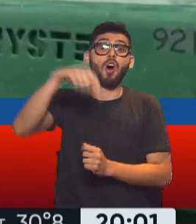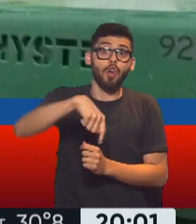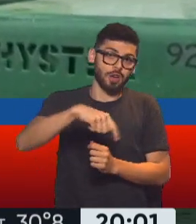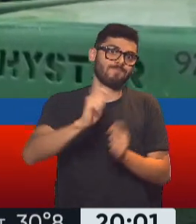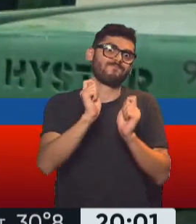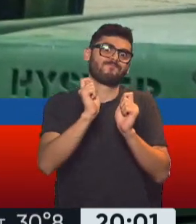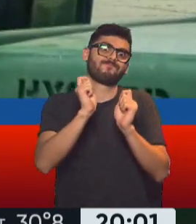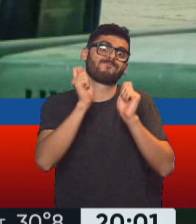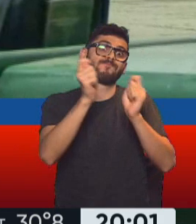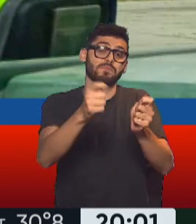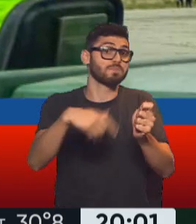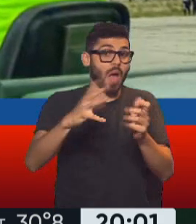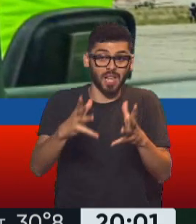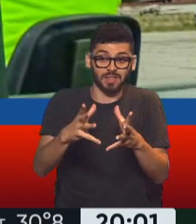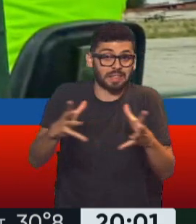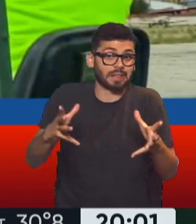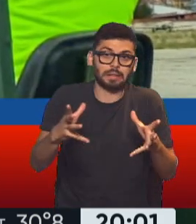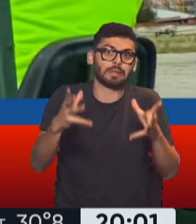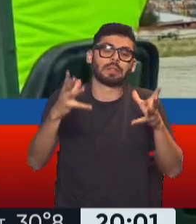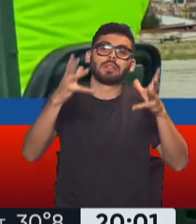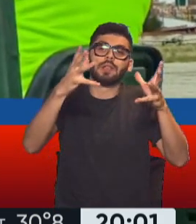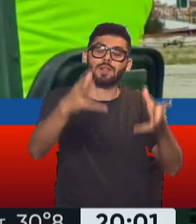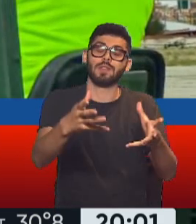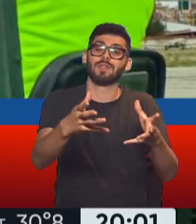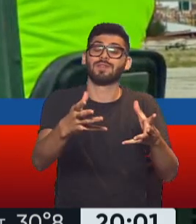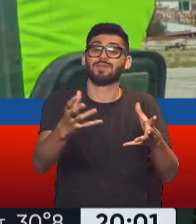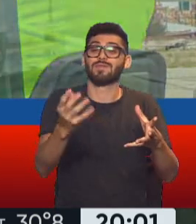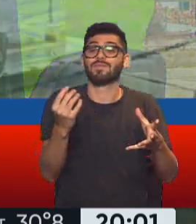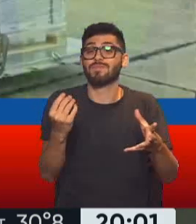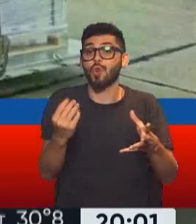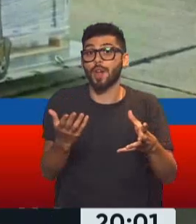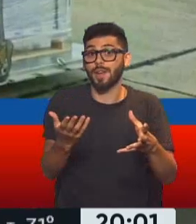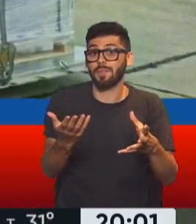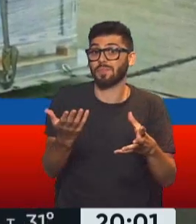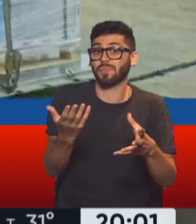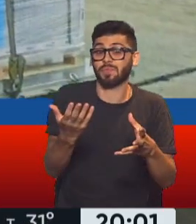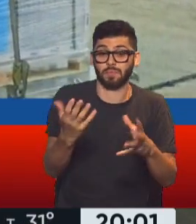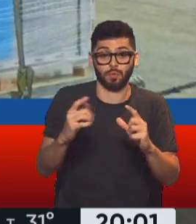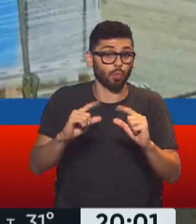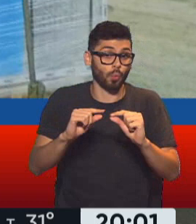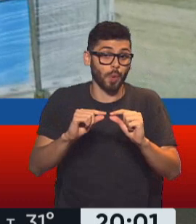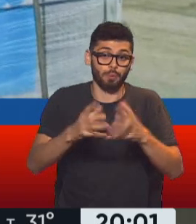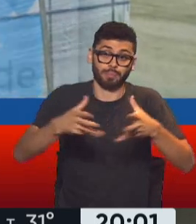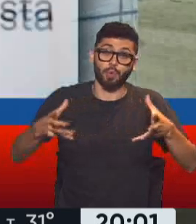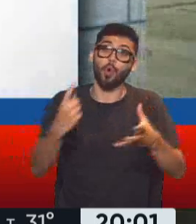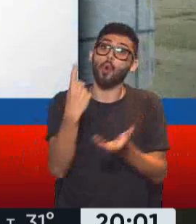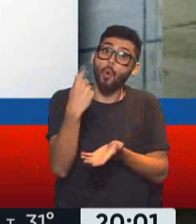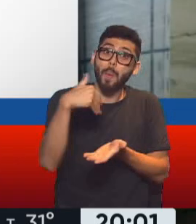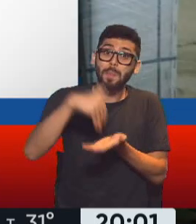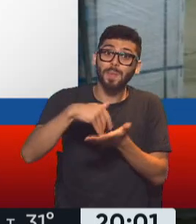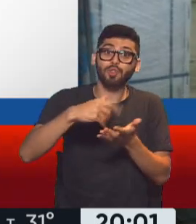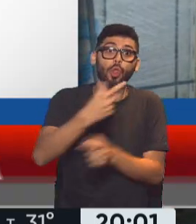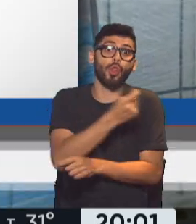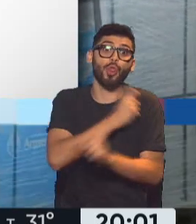donación será la más importante de todas, dado que ninguna había llegado a esta cifra. 1 millón de